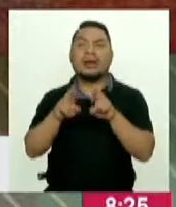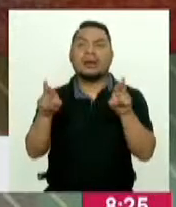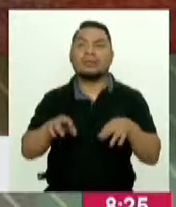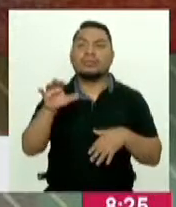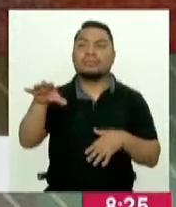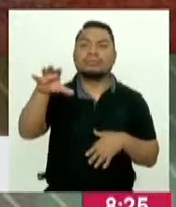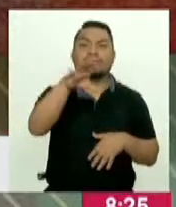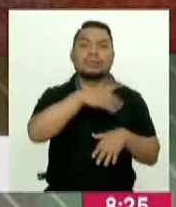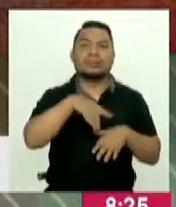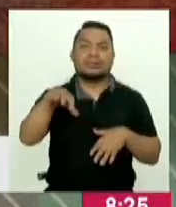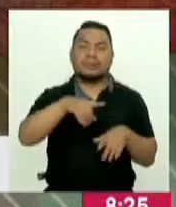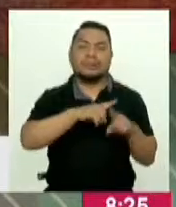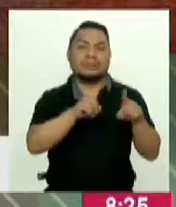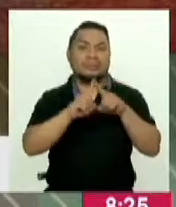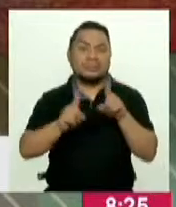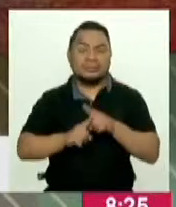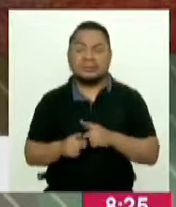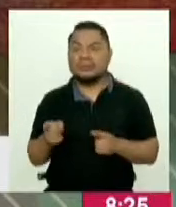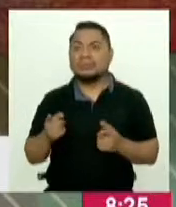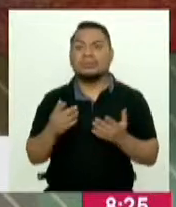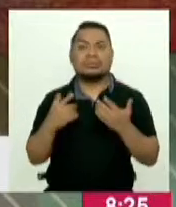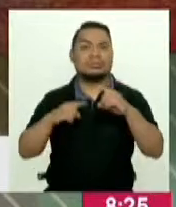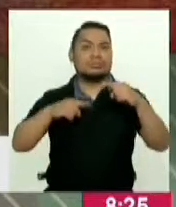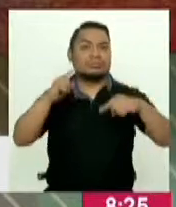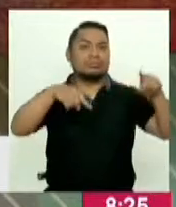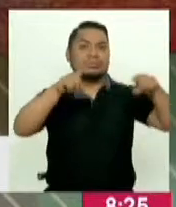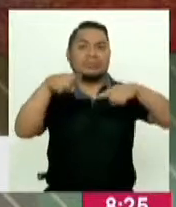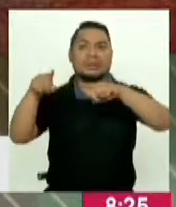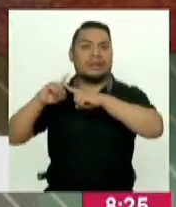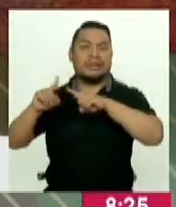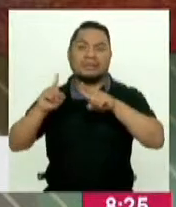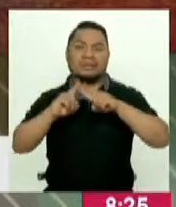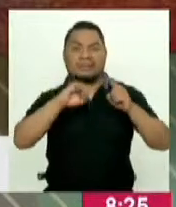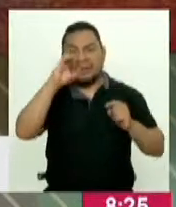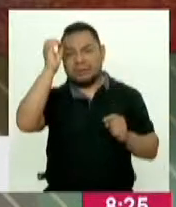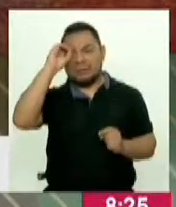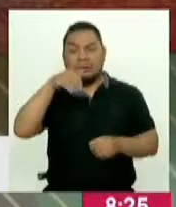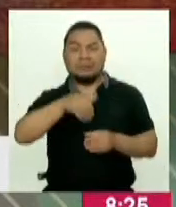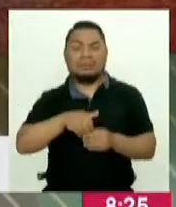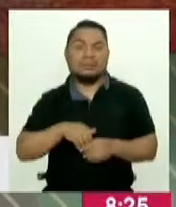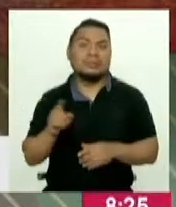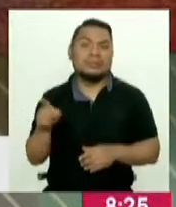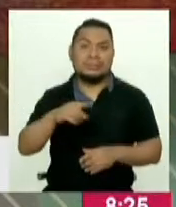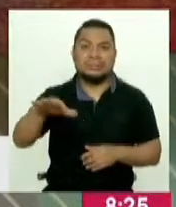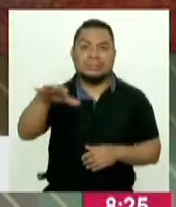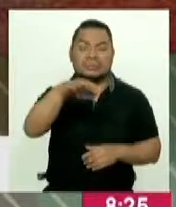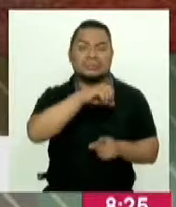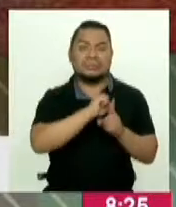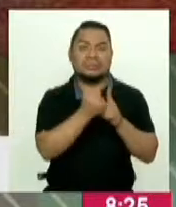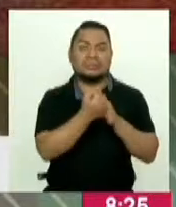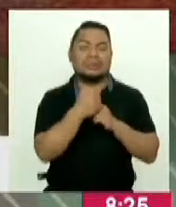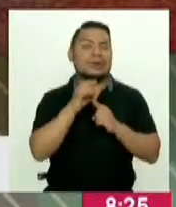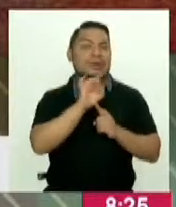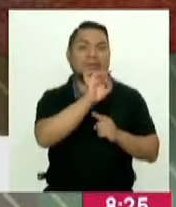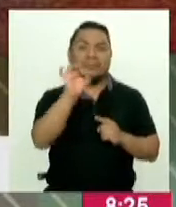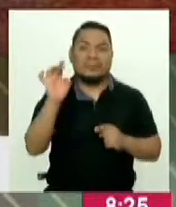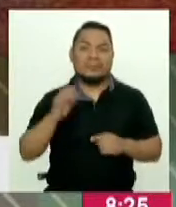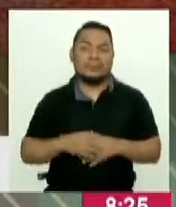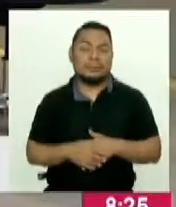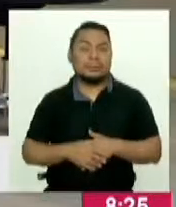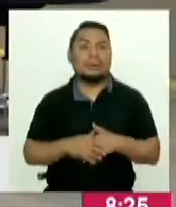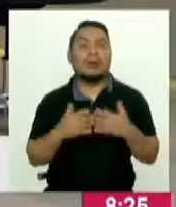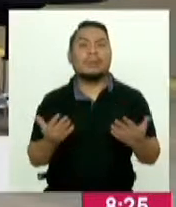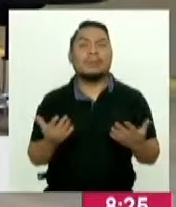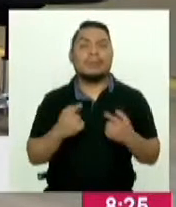es una elección muy heterogénea, ¿no? Con realidades diferentes dependiendo del ámbito en el que se da. Pero efectivamente ha